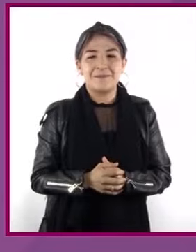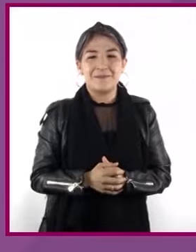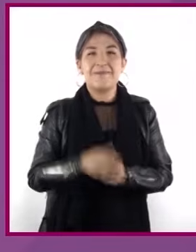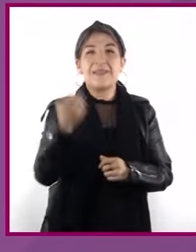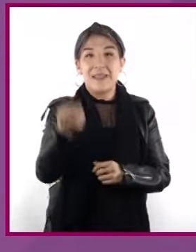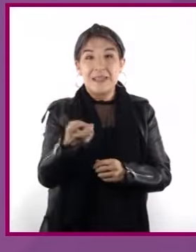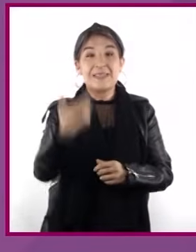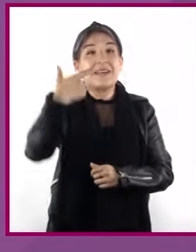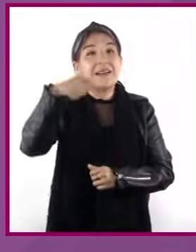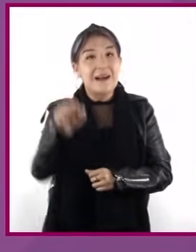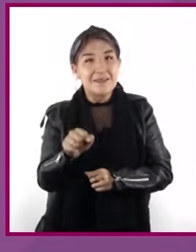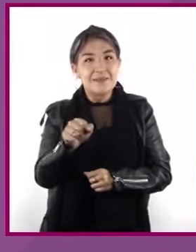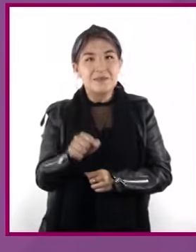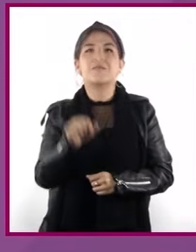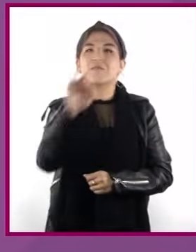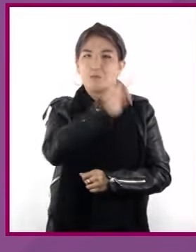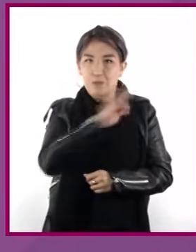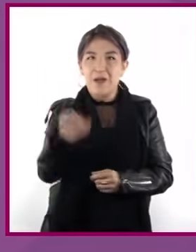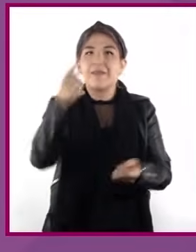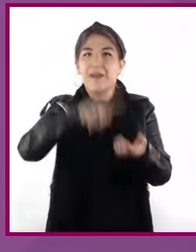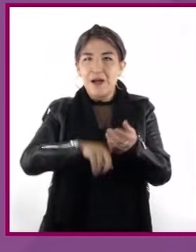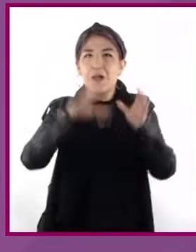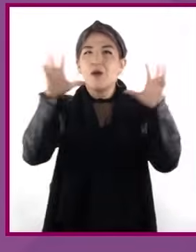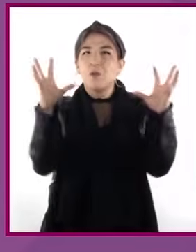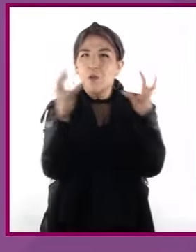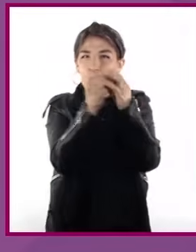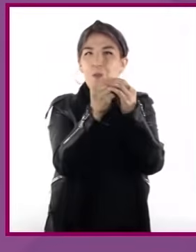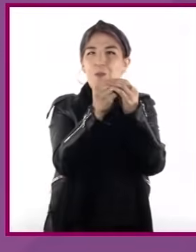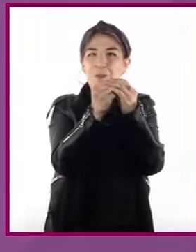Así que los gases sí se pueden comprimir.